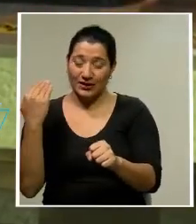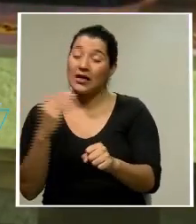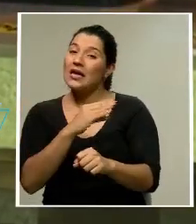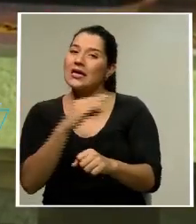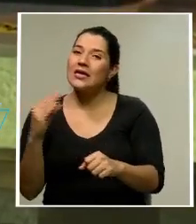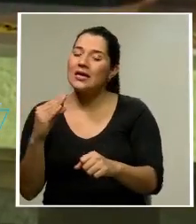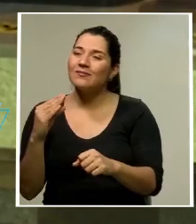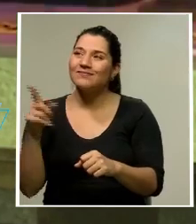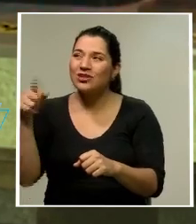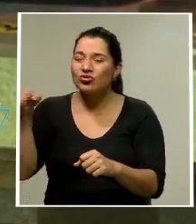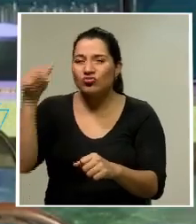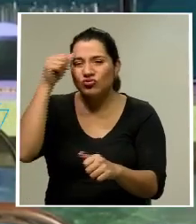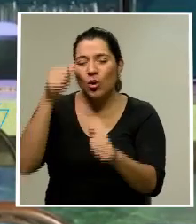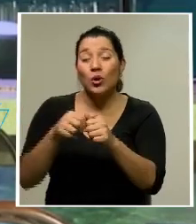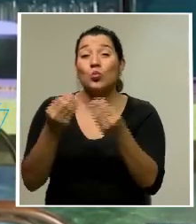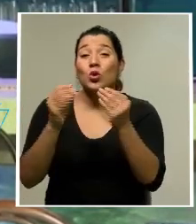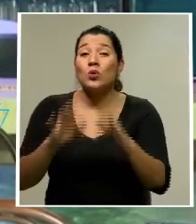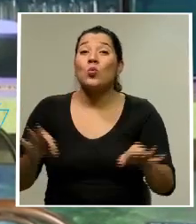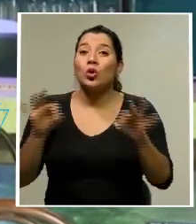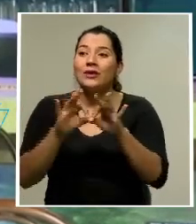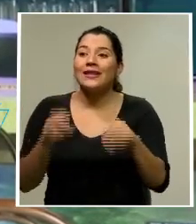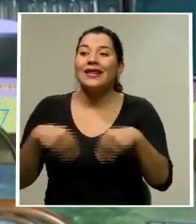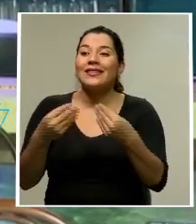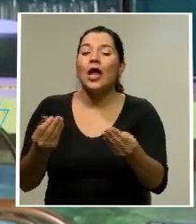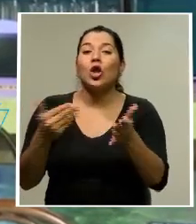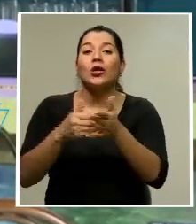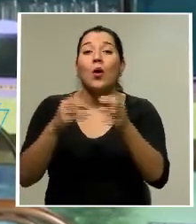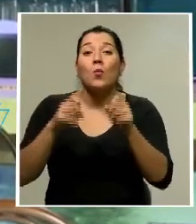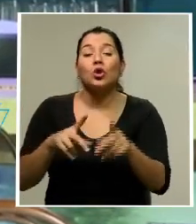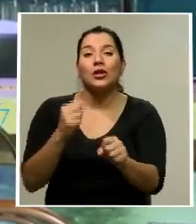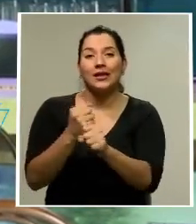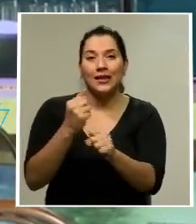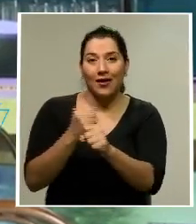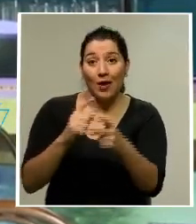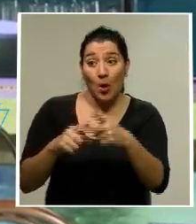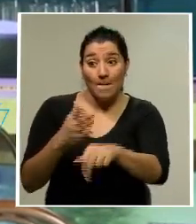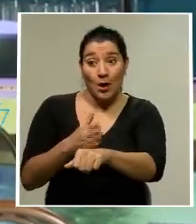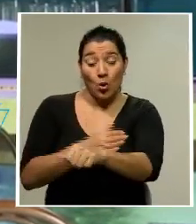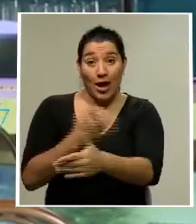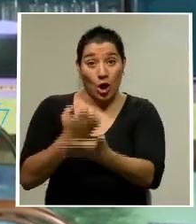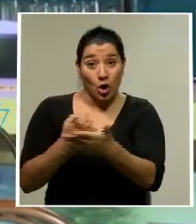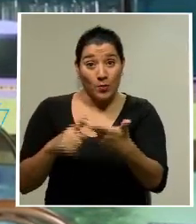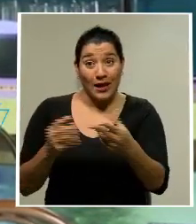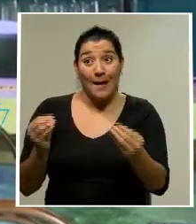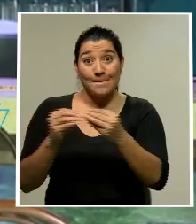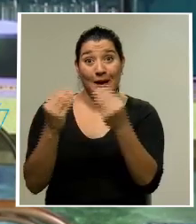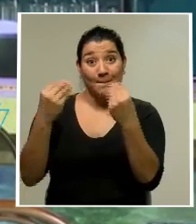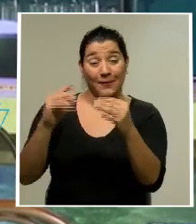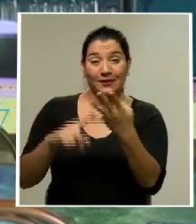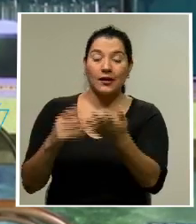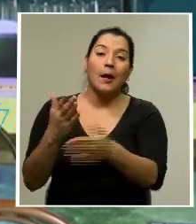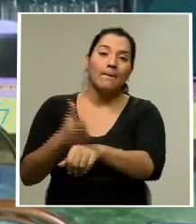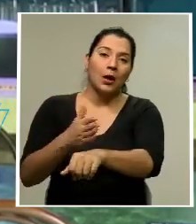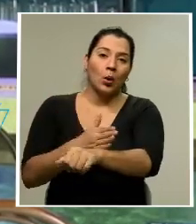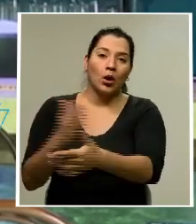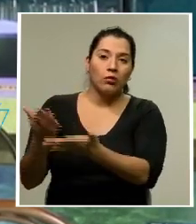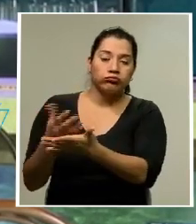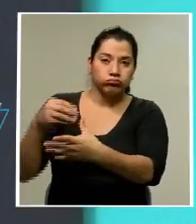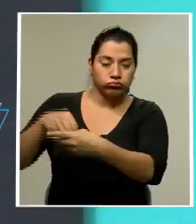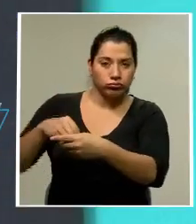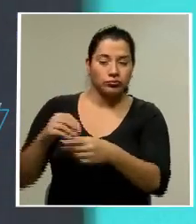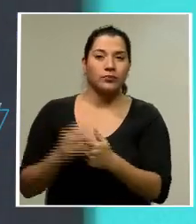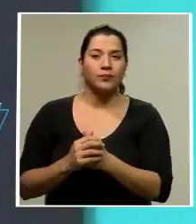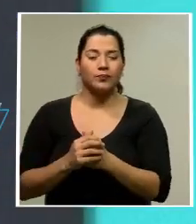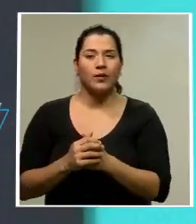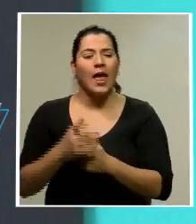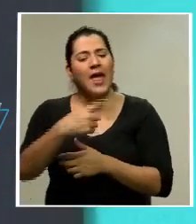generar empleos, reactivar la economía, aumentar las ventas y con ello mejorar sus ingresos. A pesar de que el sector es